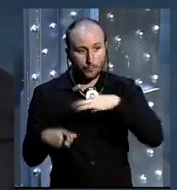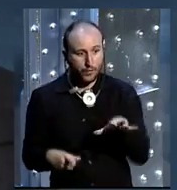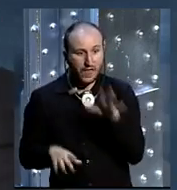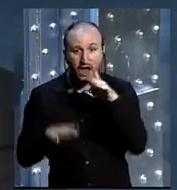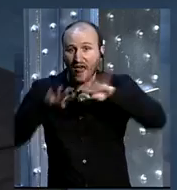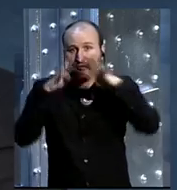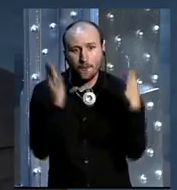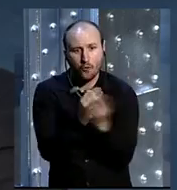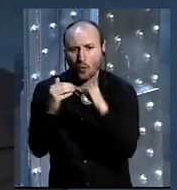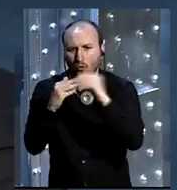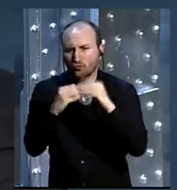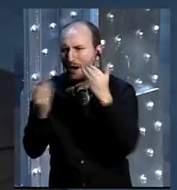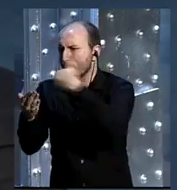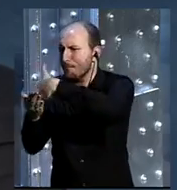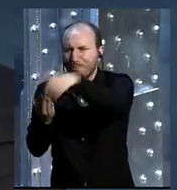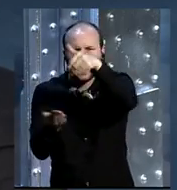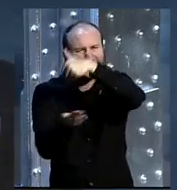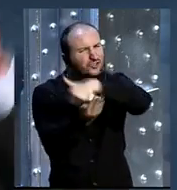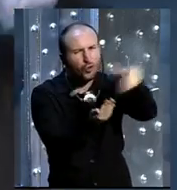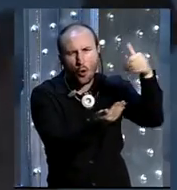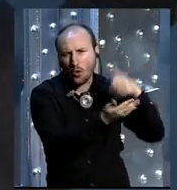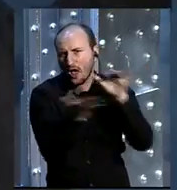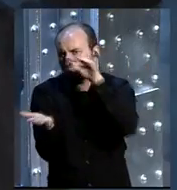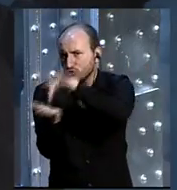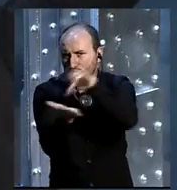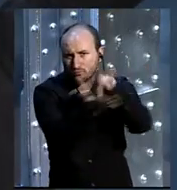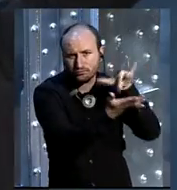todo el mundo, pero seguían teniendo